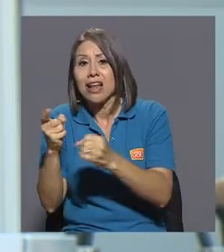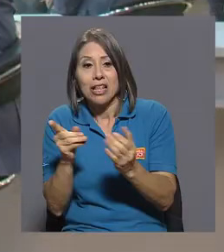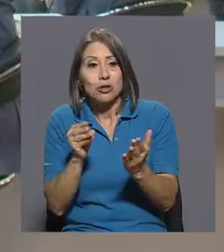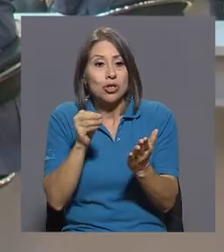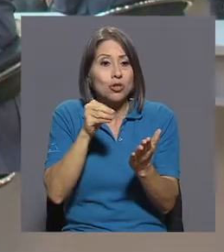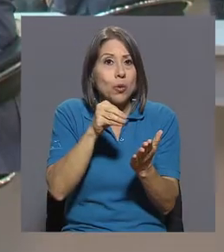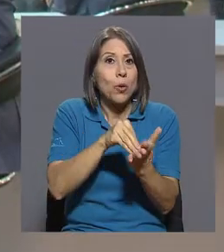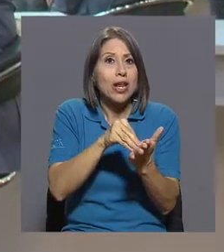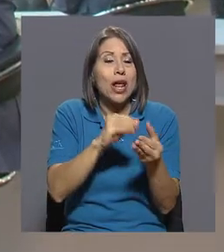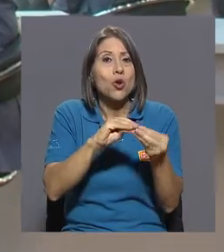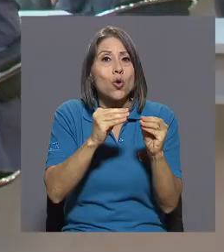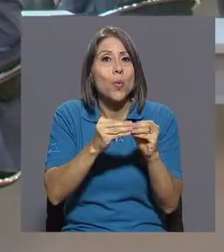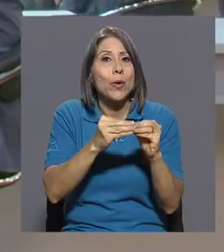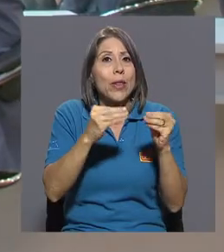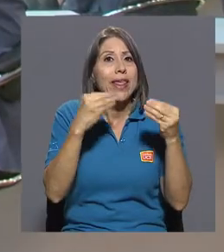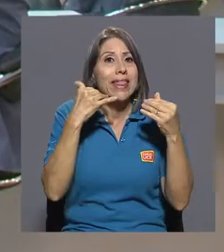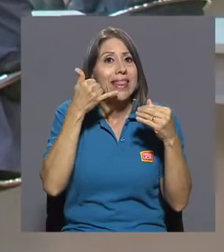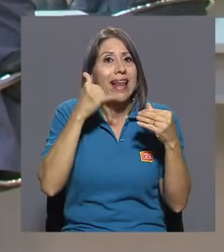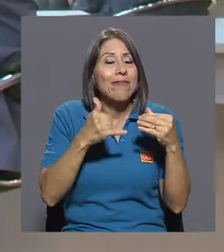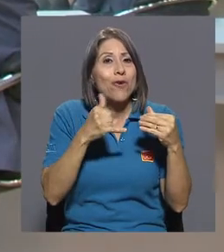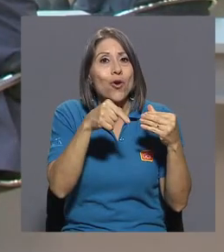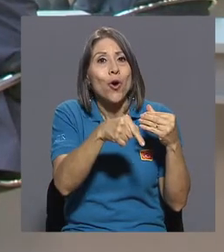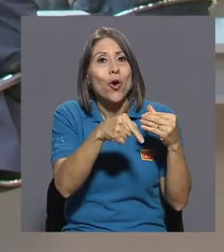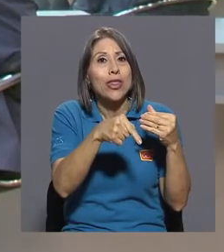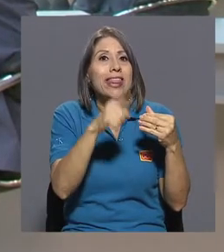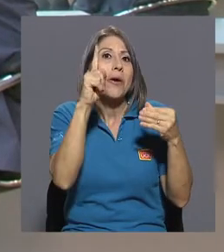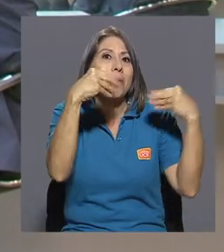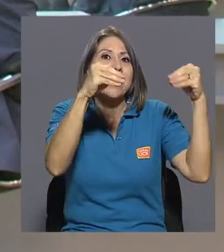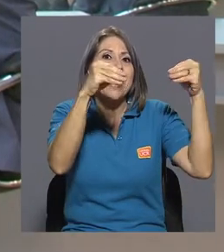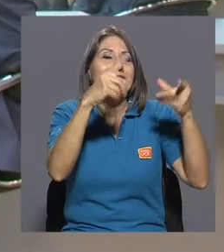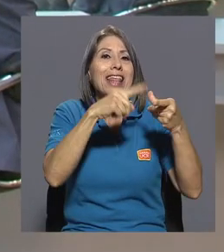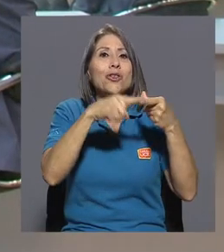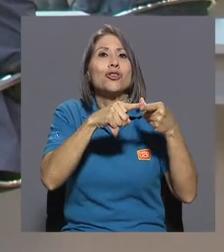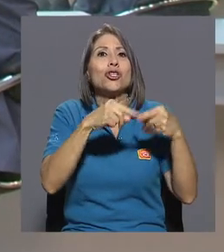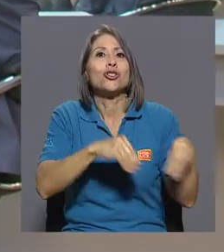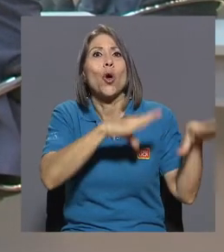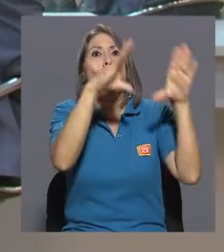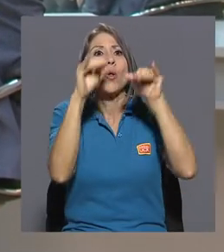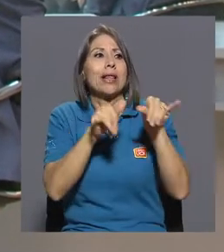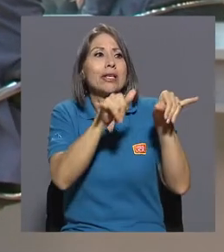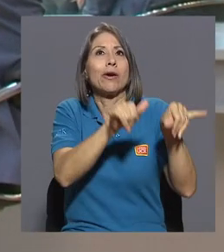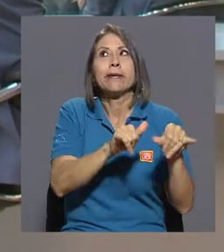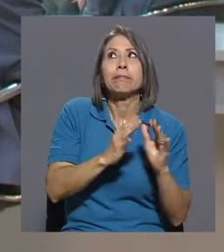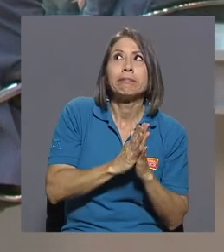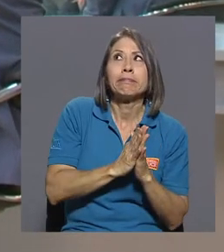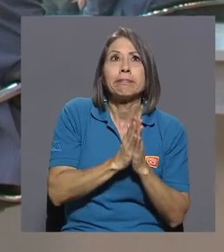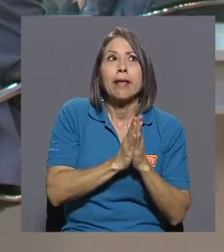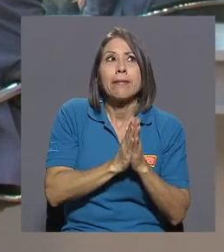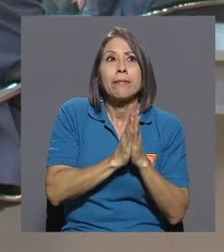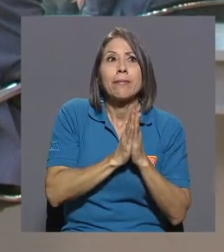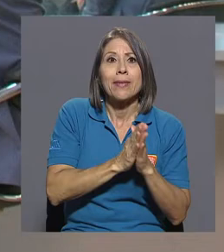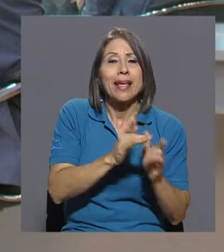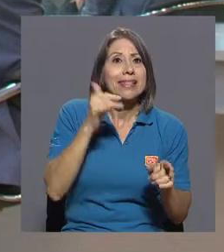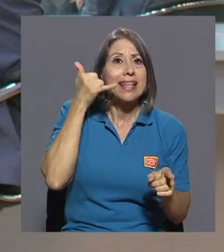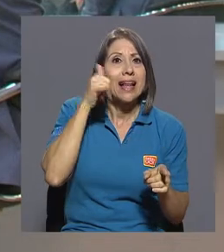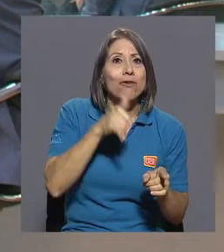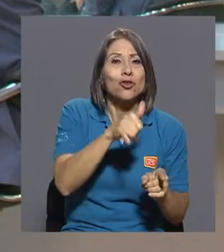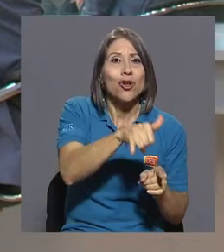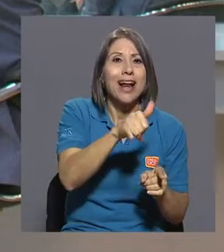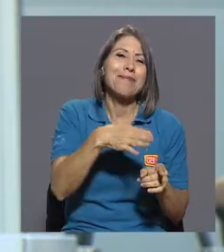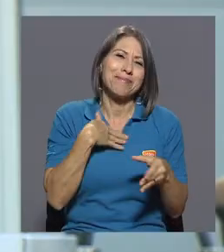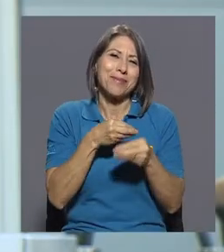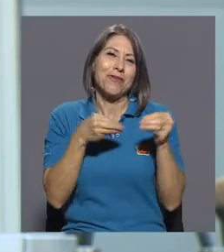servicio, y yo me sentaba todo el día esperando y orando que ese teléfono sonara. Esa era mi oficina y ahí me sentaba todo el día